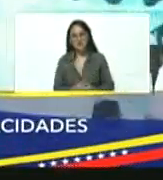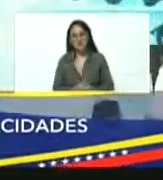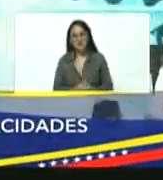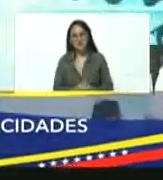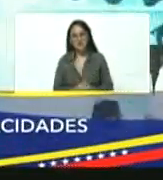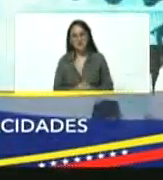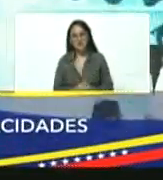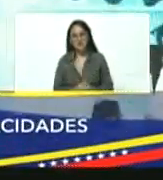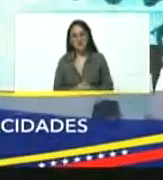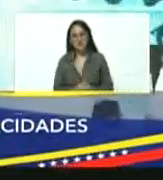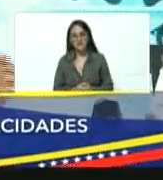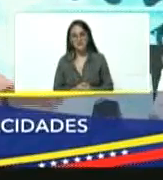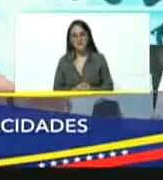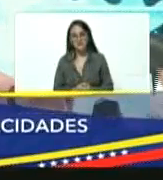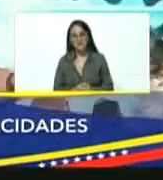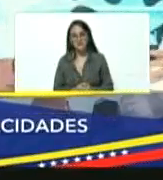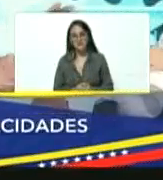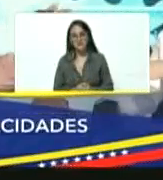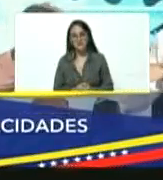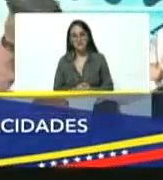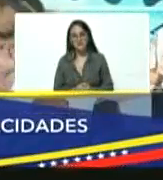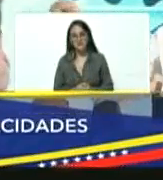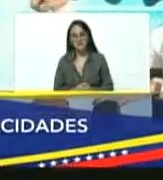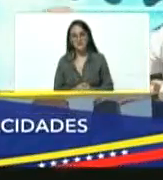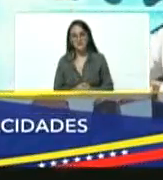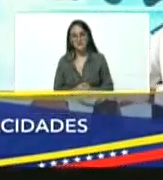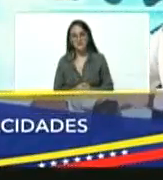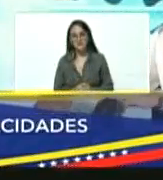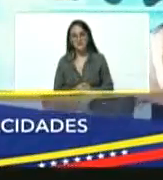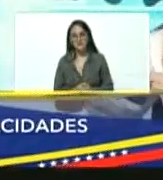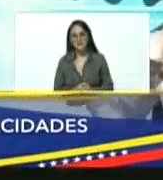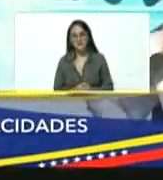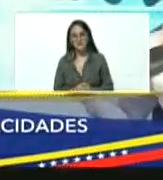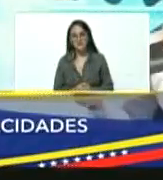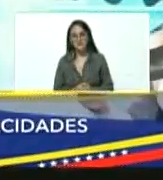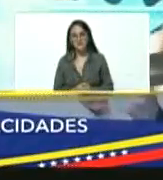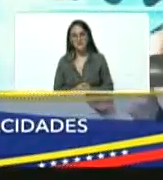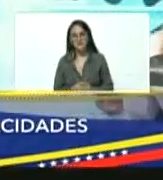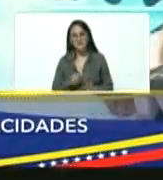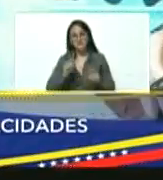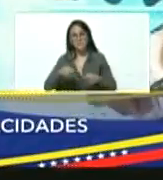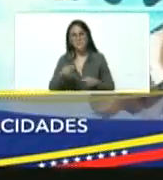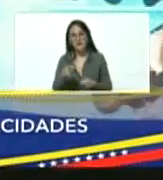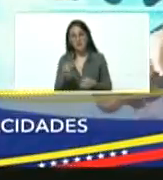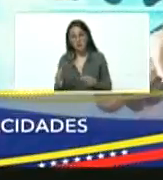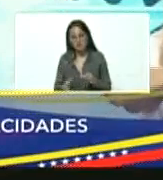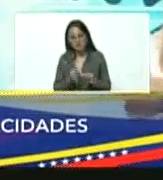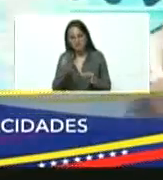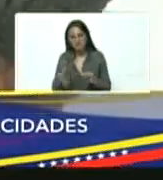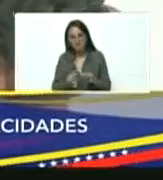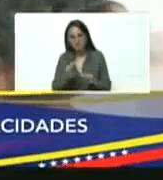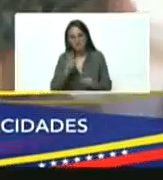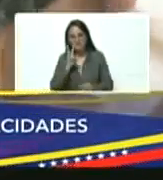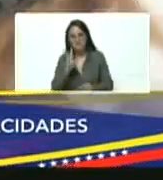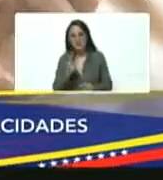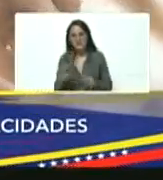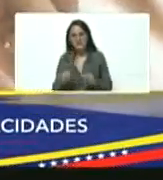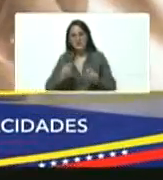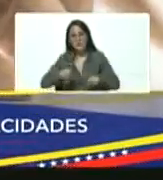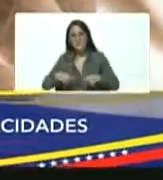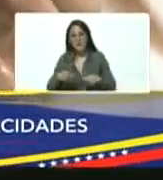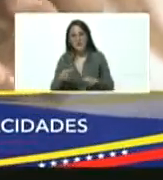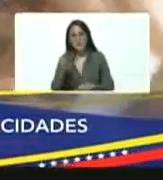Un producto como este, aquí está mi ayudanta, la ministra de Comercio, ¿eh? Este zapato es cosido, mira. Es un zapato